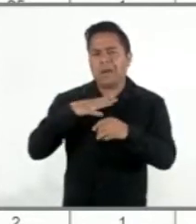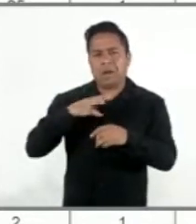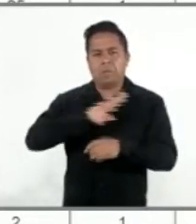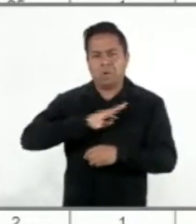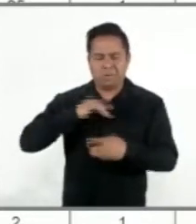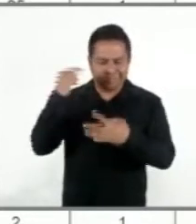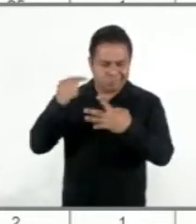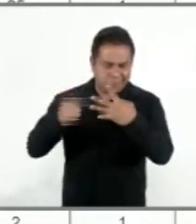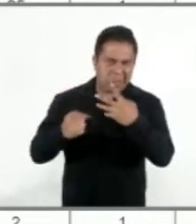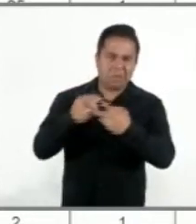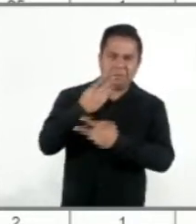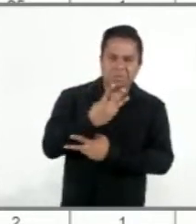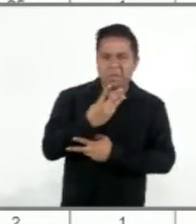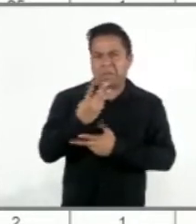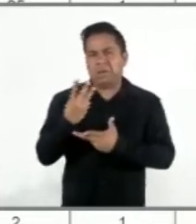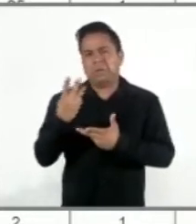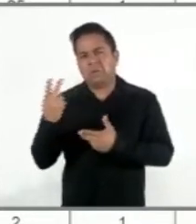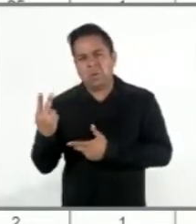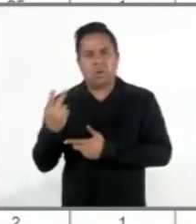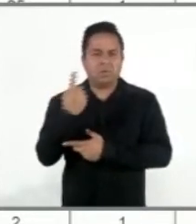presenta tres casos dos son casas